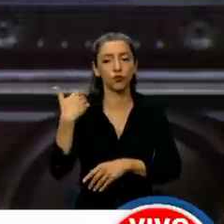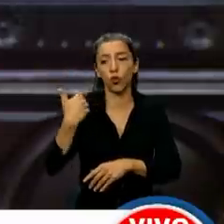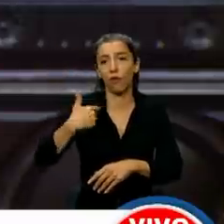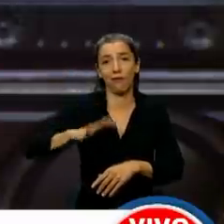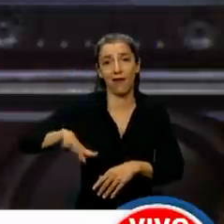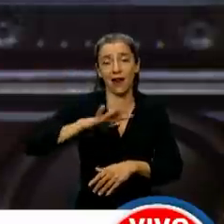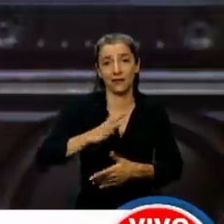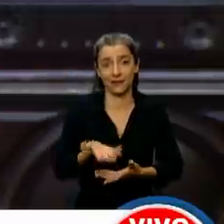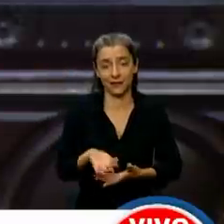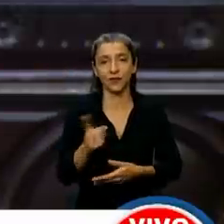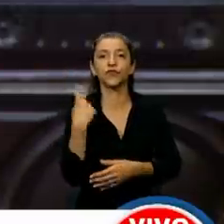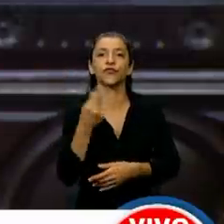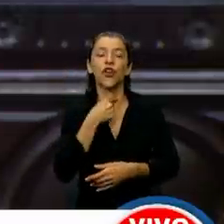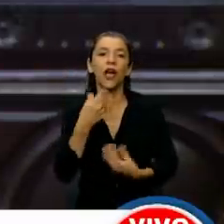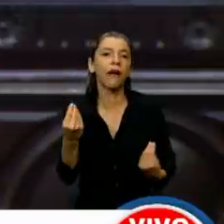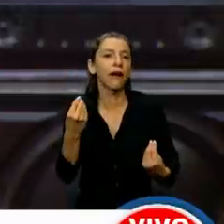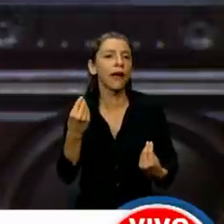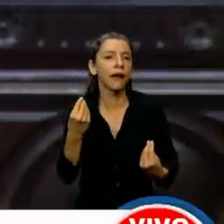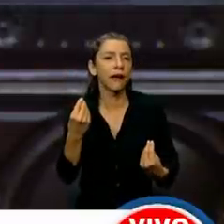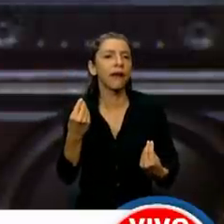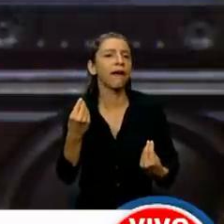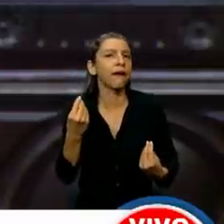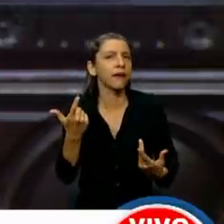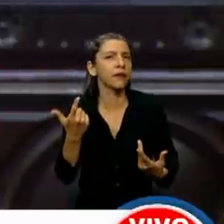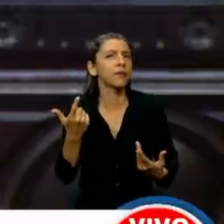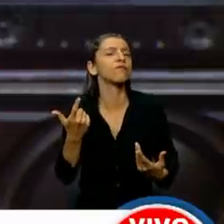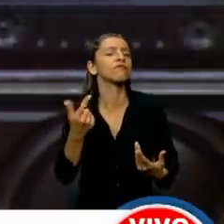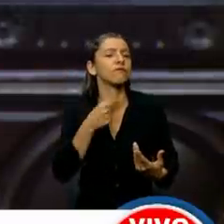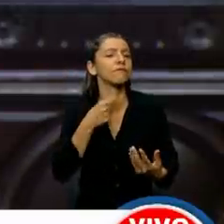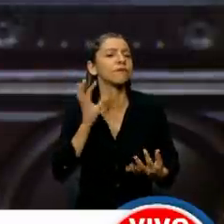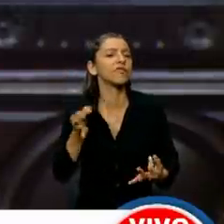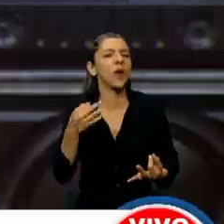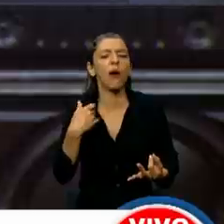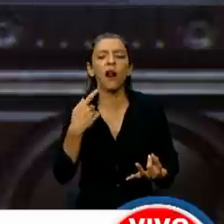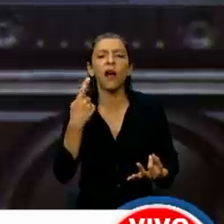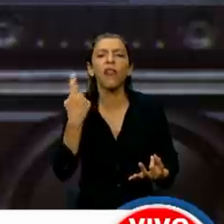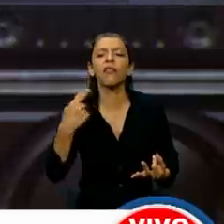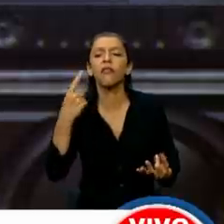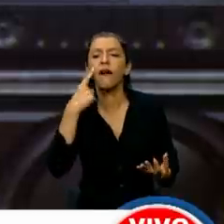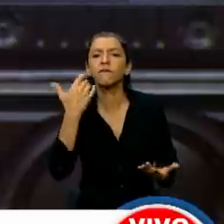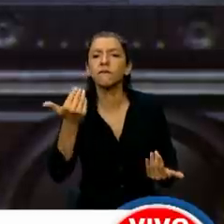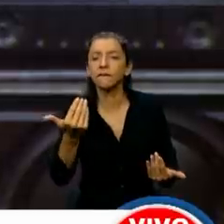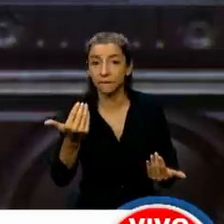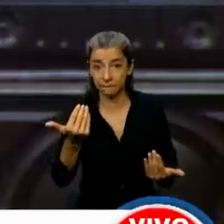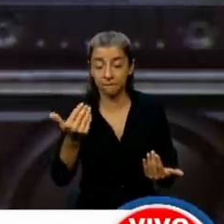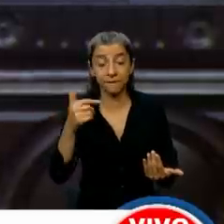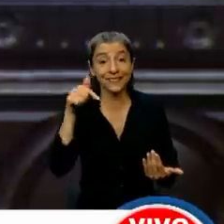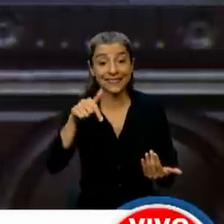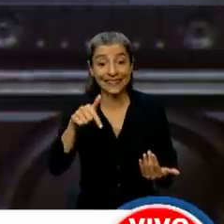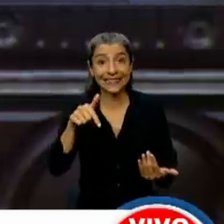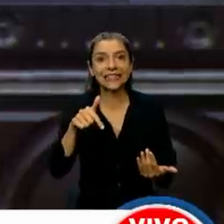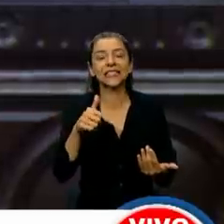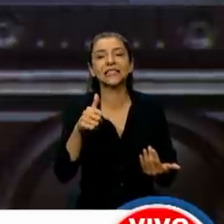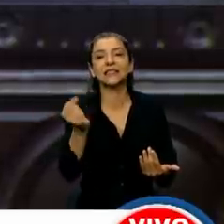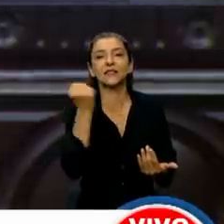plan económico para los que queremos ver de qué se trata y acá es cuando es una herramienta